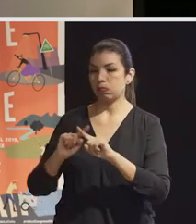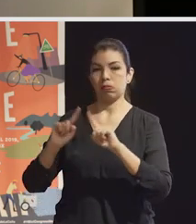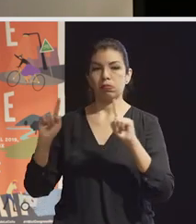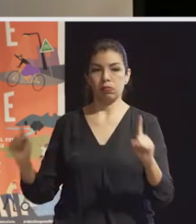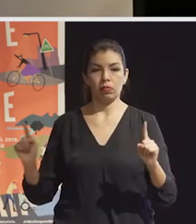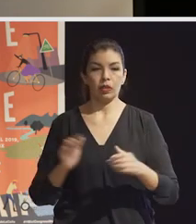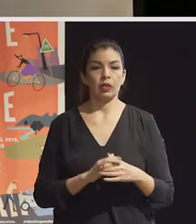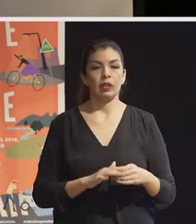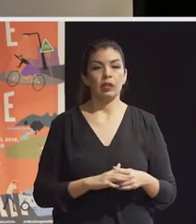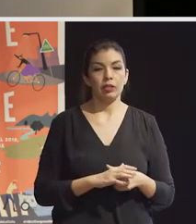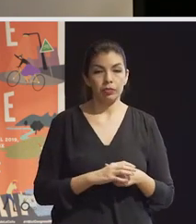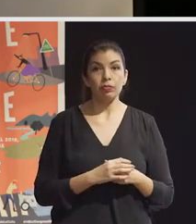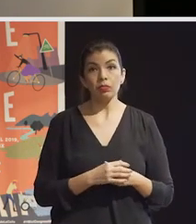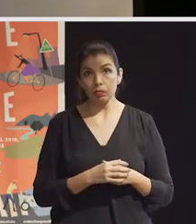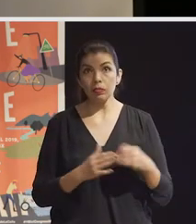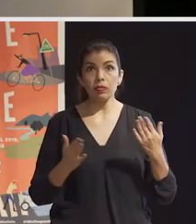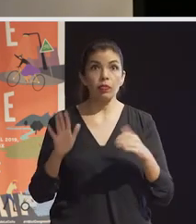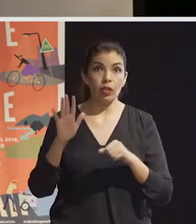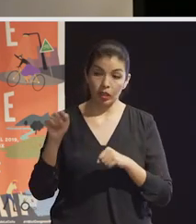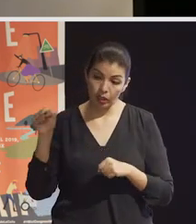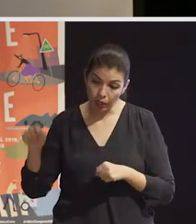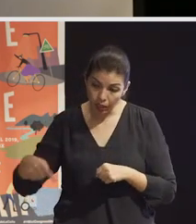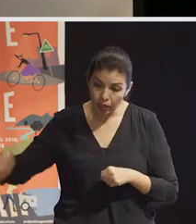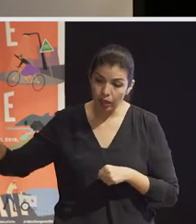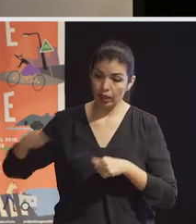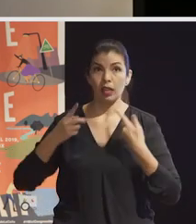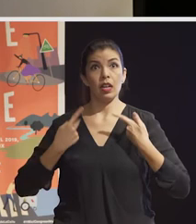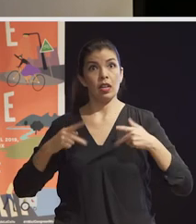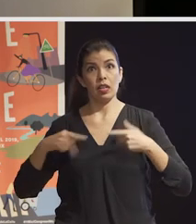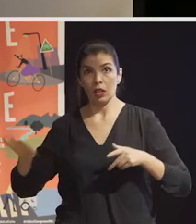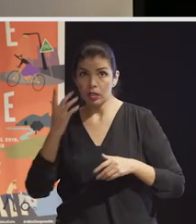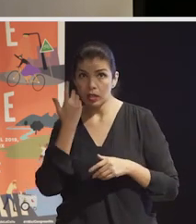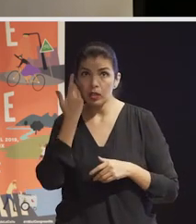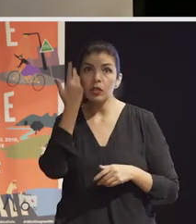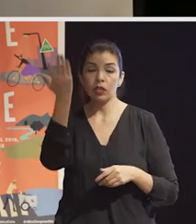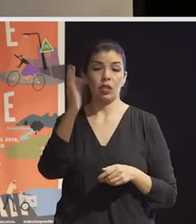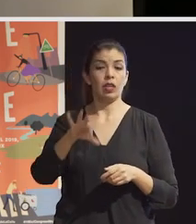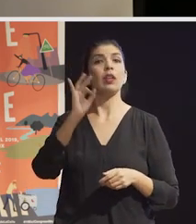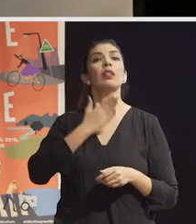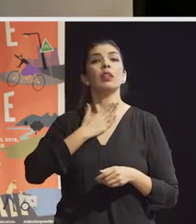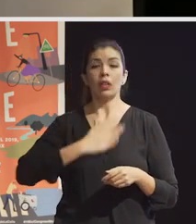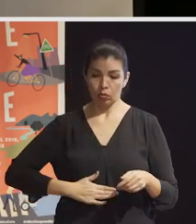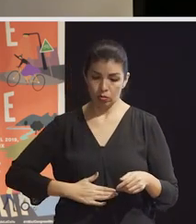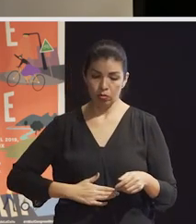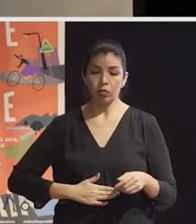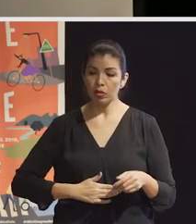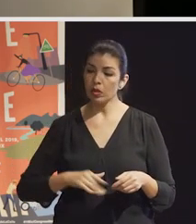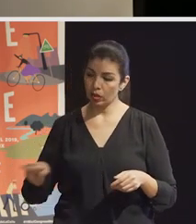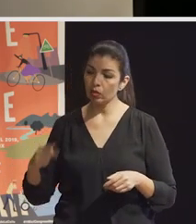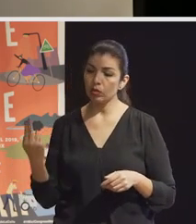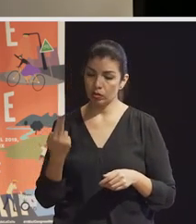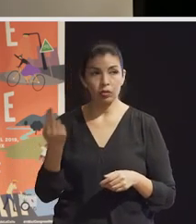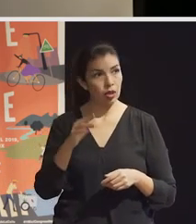pues puedan encontrar un cambio y puedan encontrar la justicia bien por acá